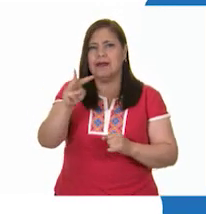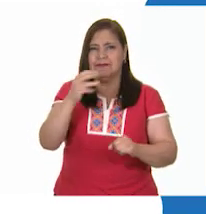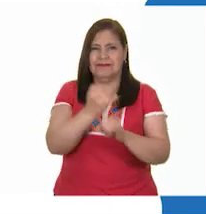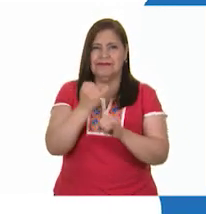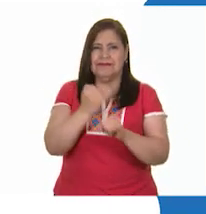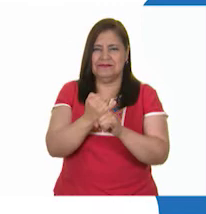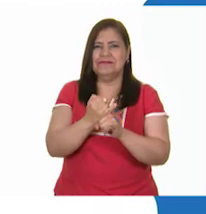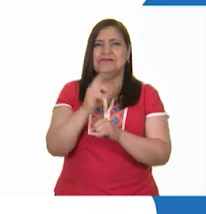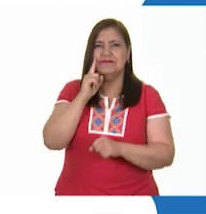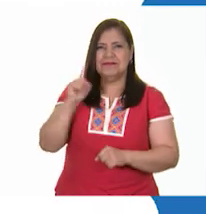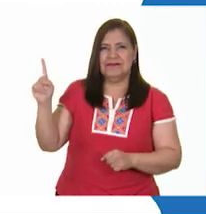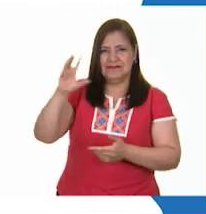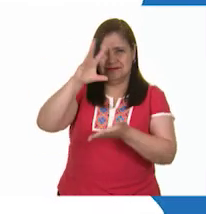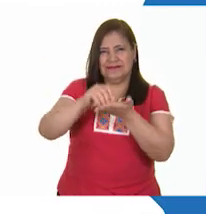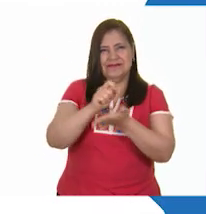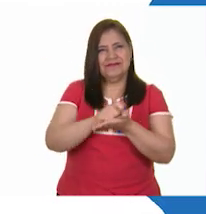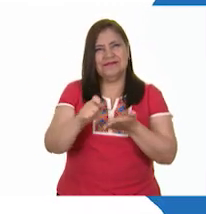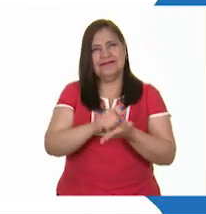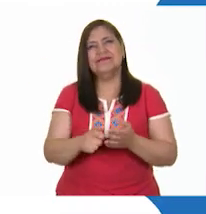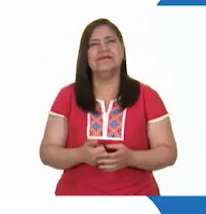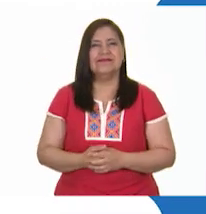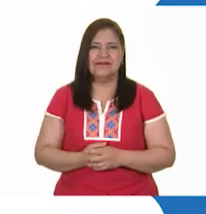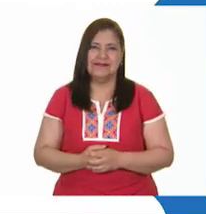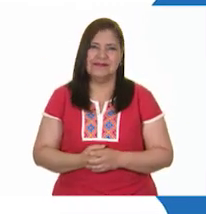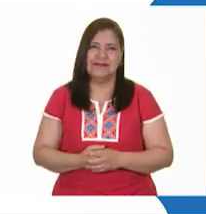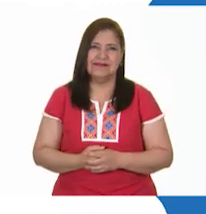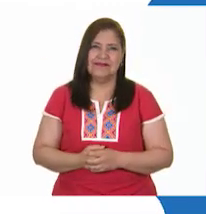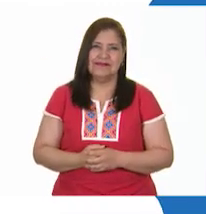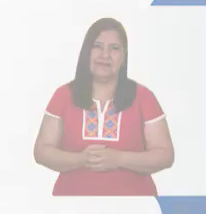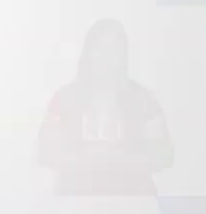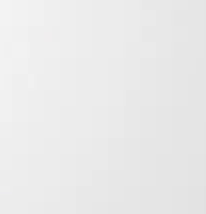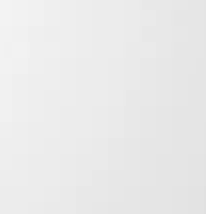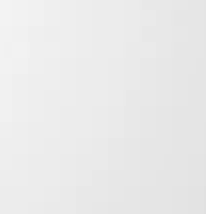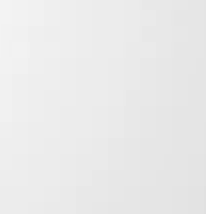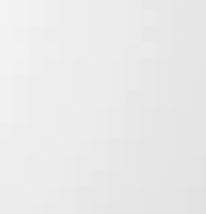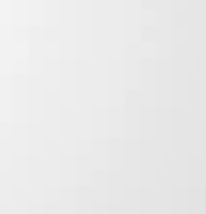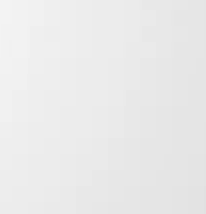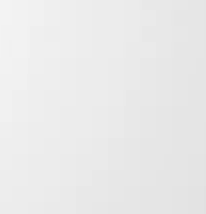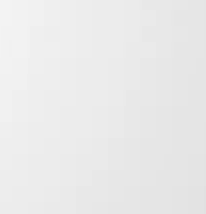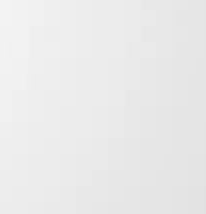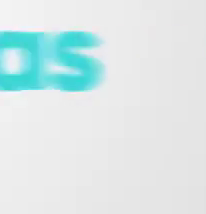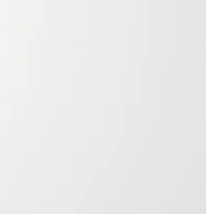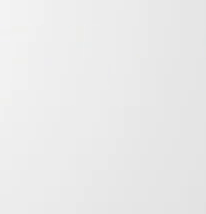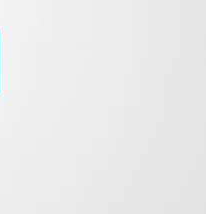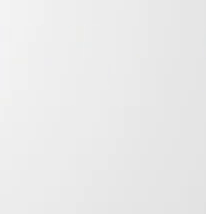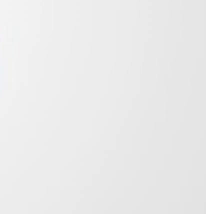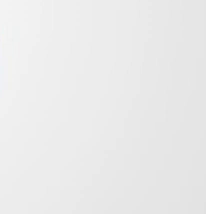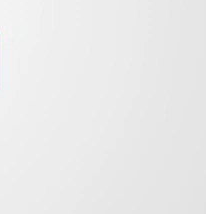liga: aprendeencasa.cep.gov.mx.